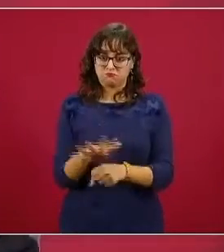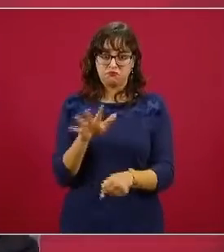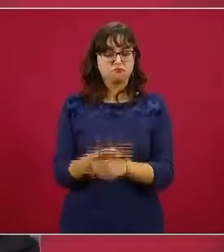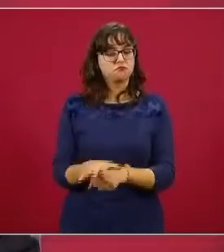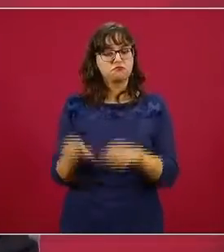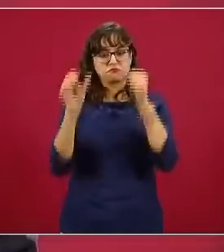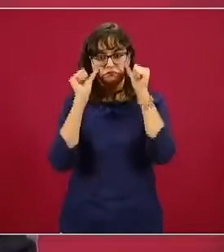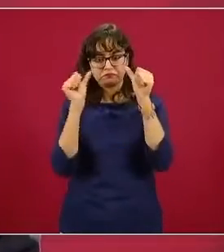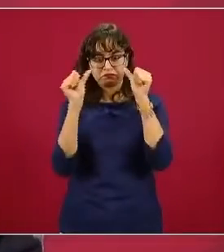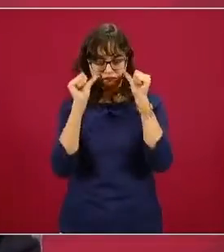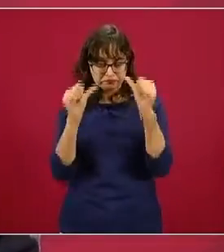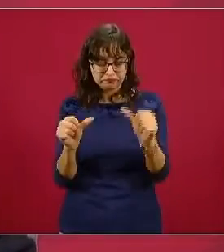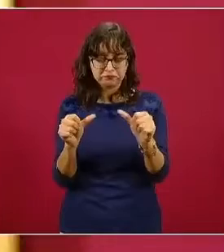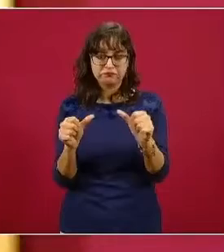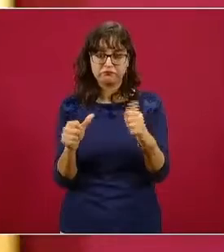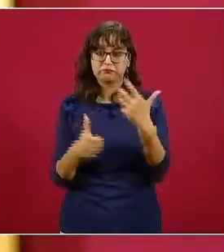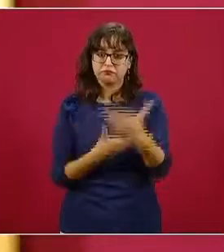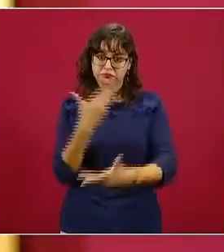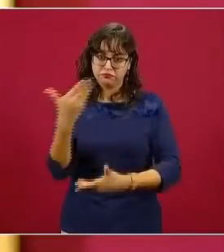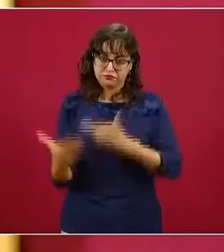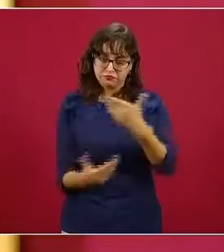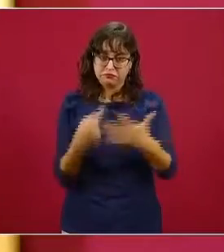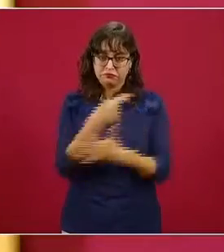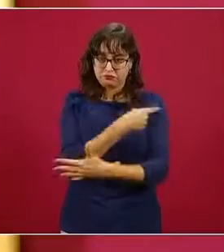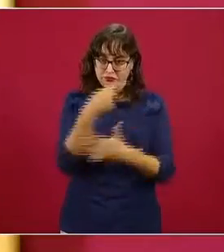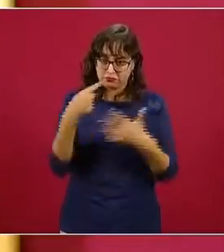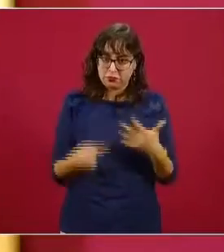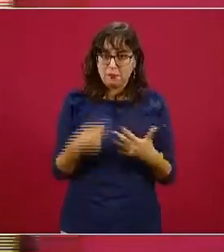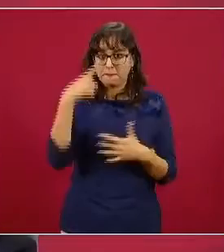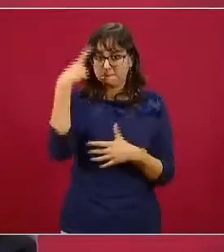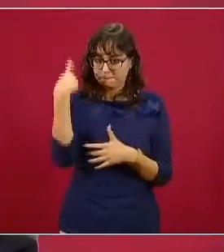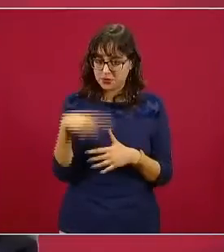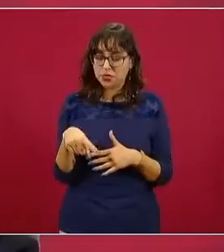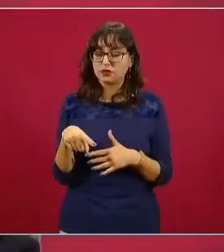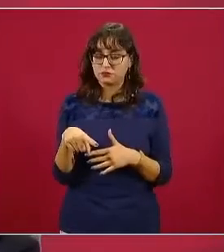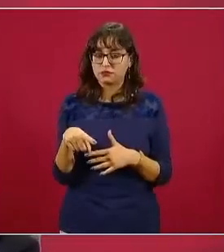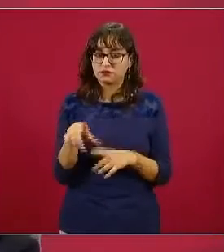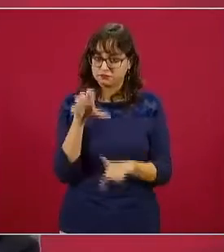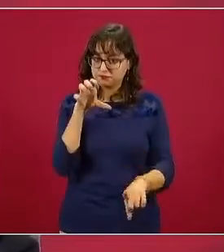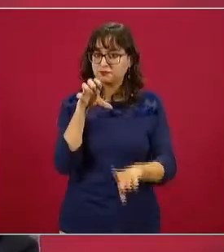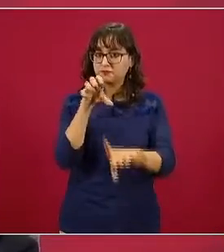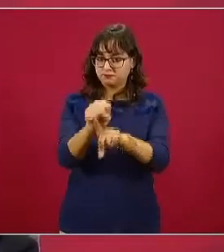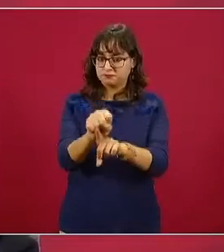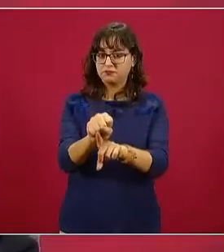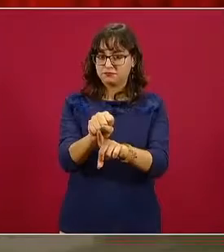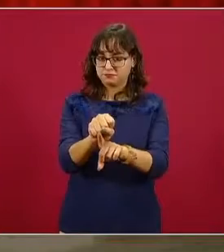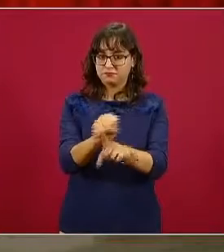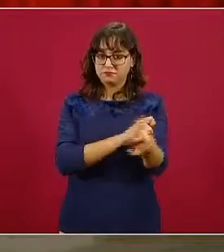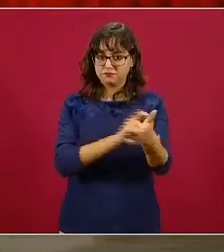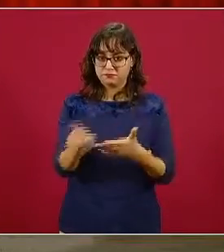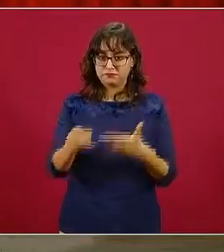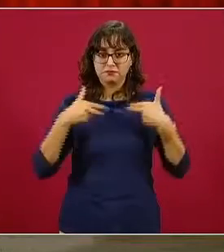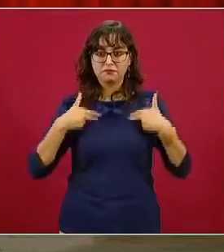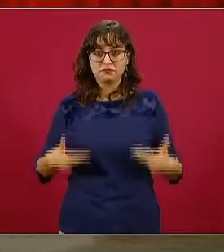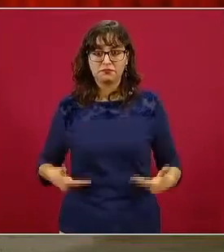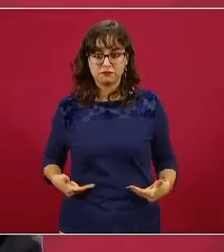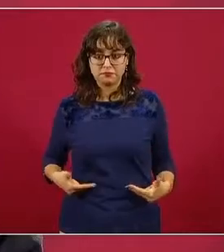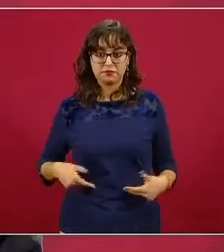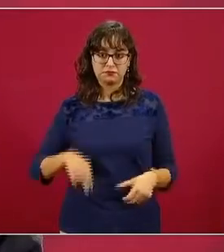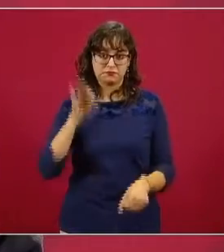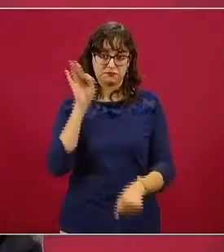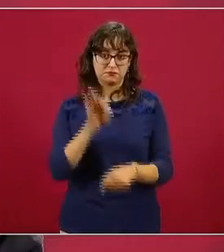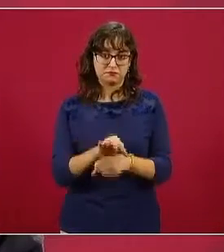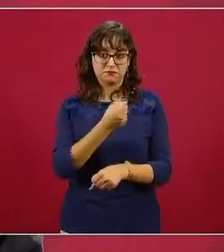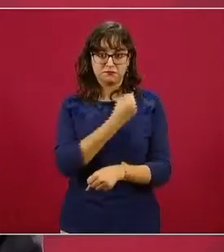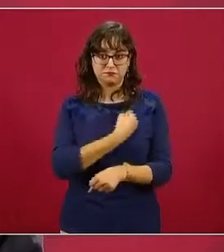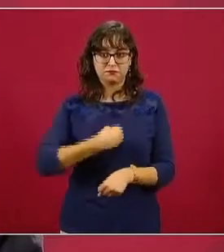satisfacción de los servicios necesarios para lograr este derecho humano que es la protección de la